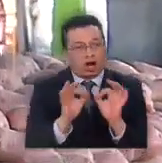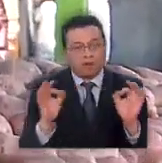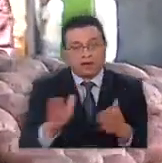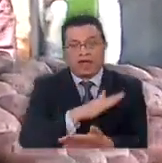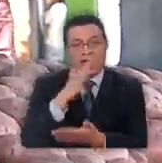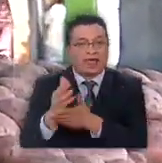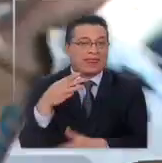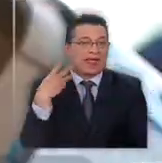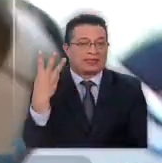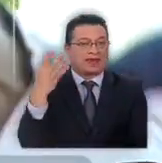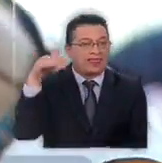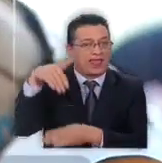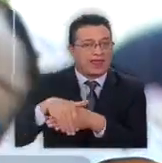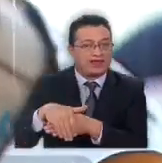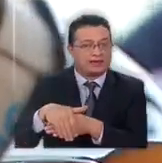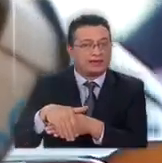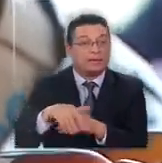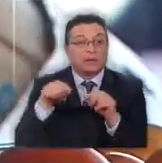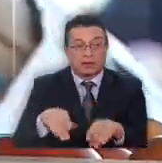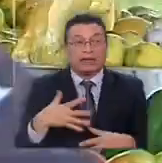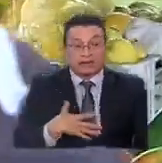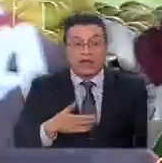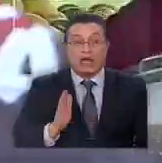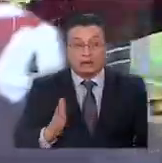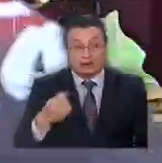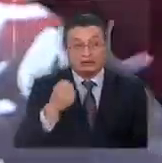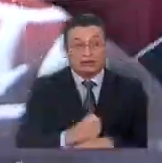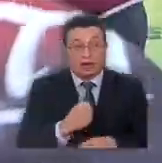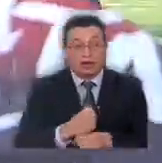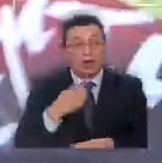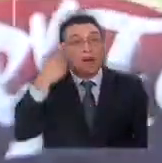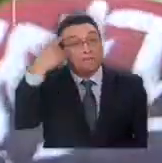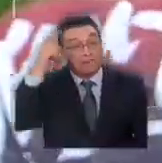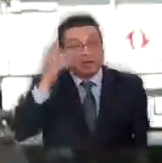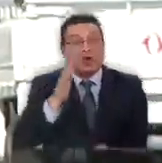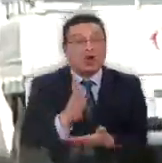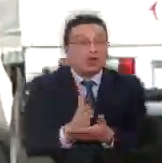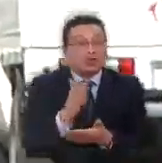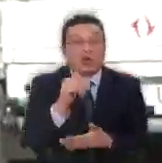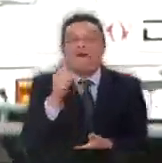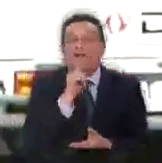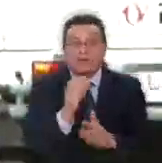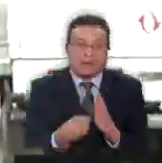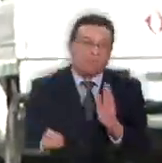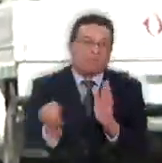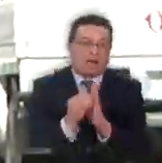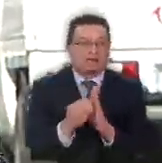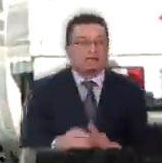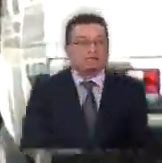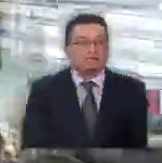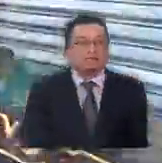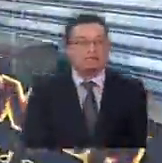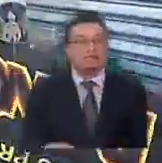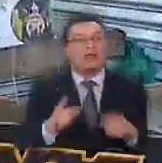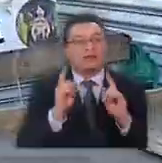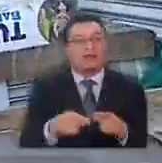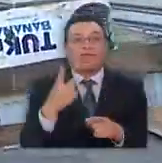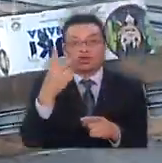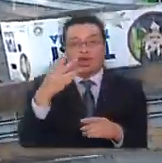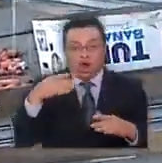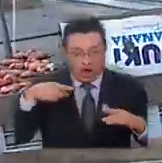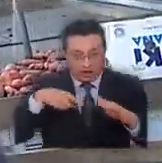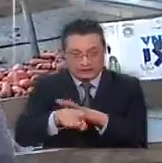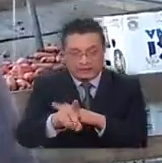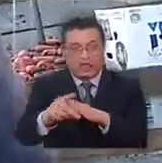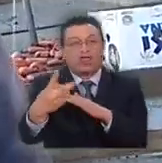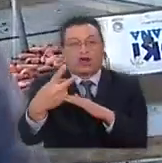las 15 horas. Aquí quieren seguir trabajando, pero creen que las medidas no son suficientes. Deberían dejar dos entradas para que